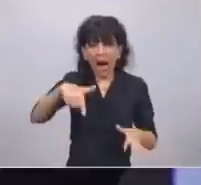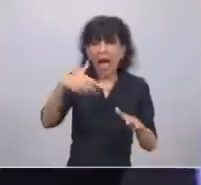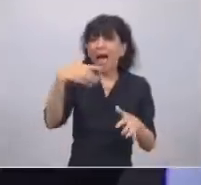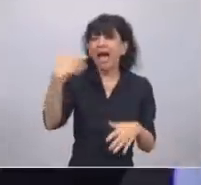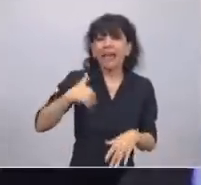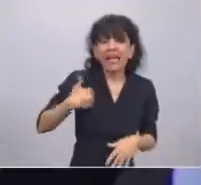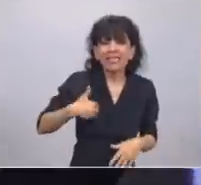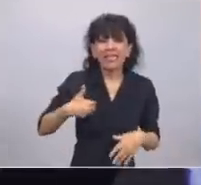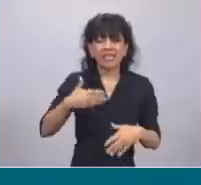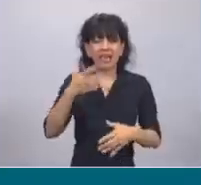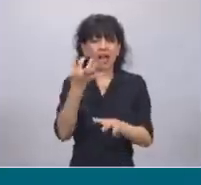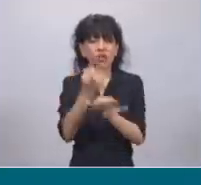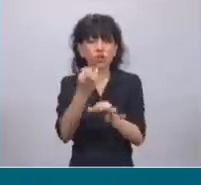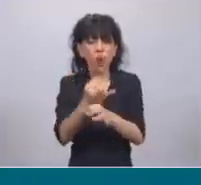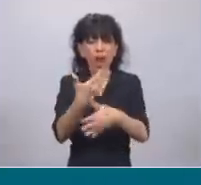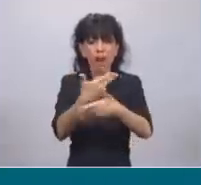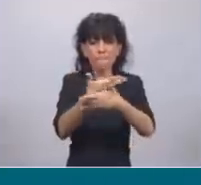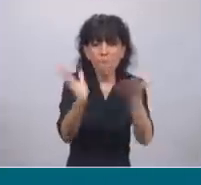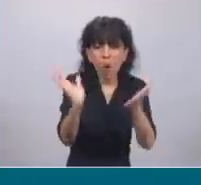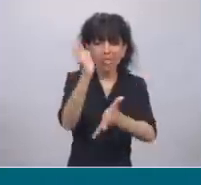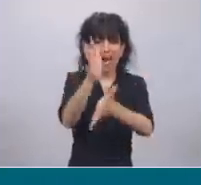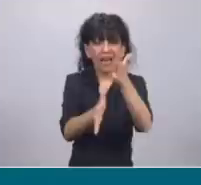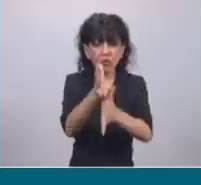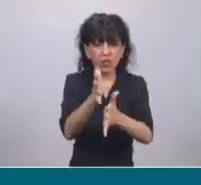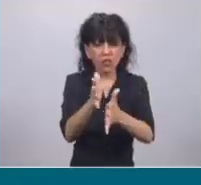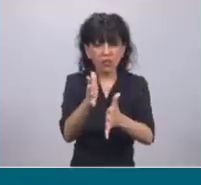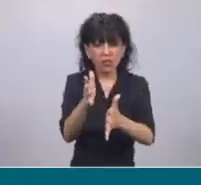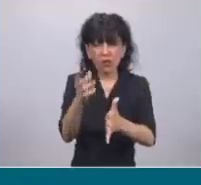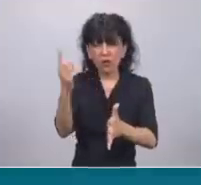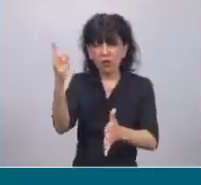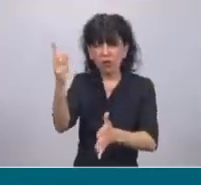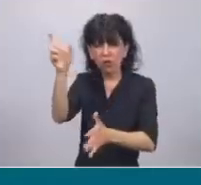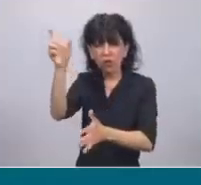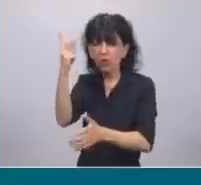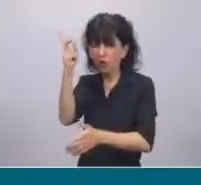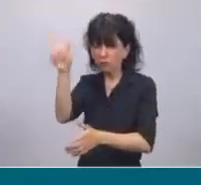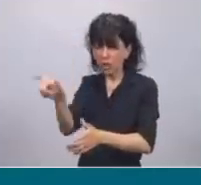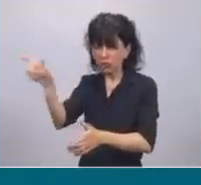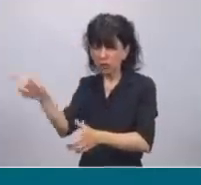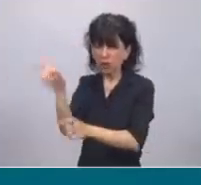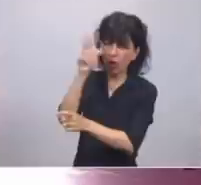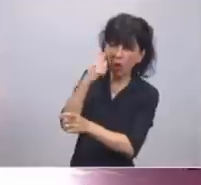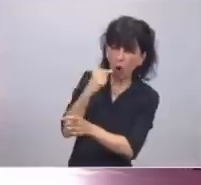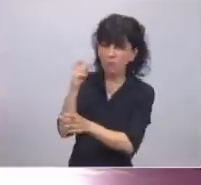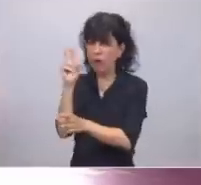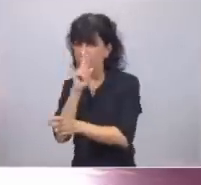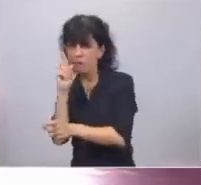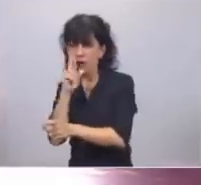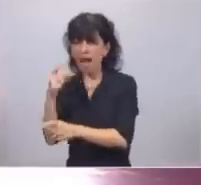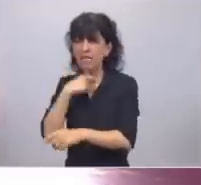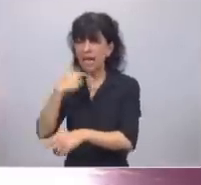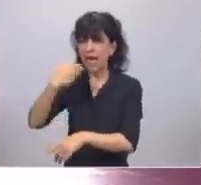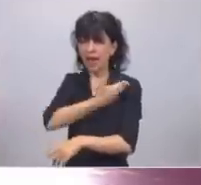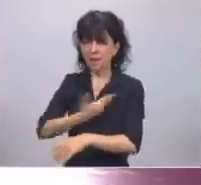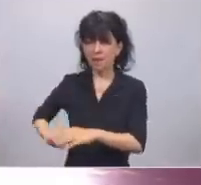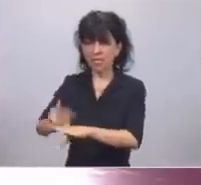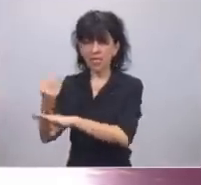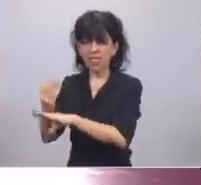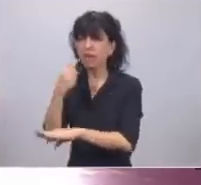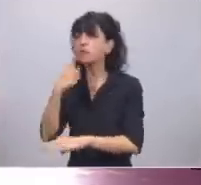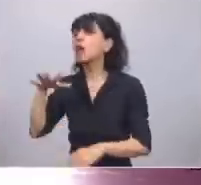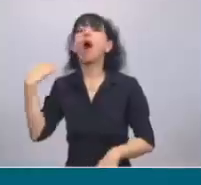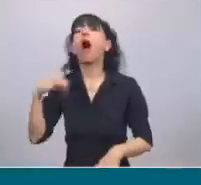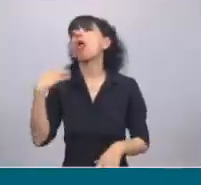públicas gratuitas, que haya un candidato y una candidata hablando de arancelamiento